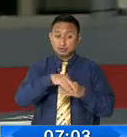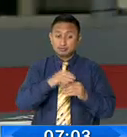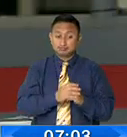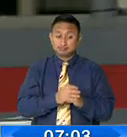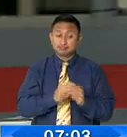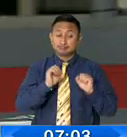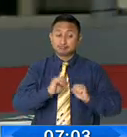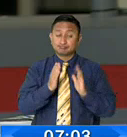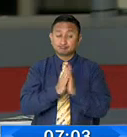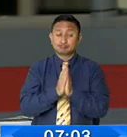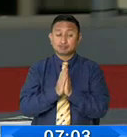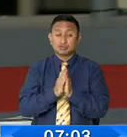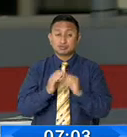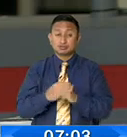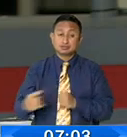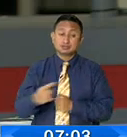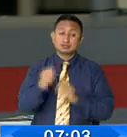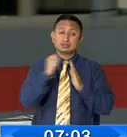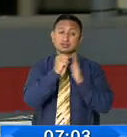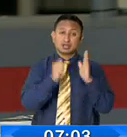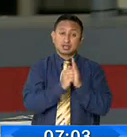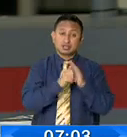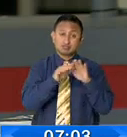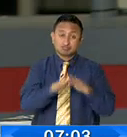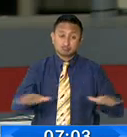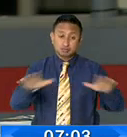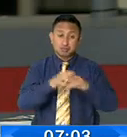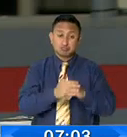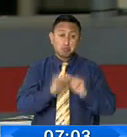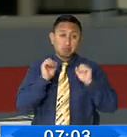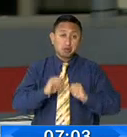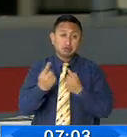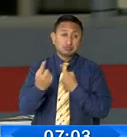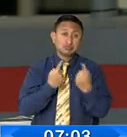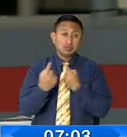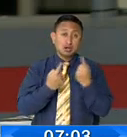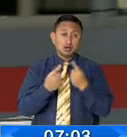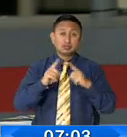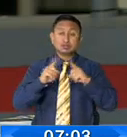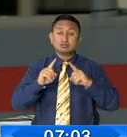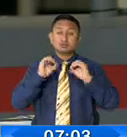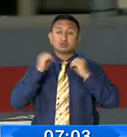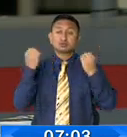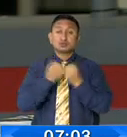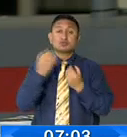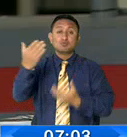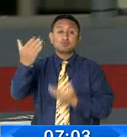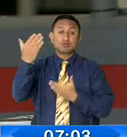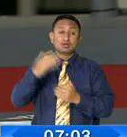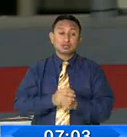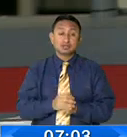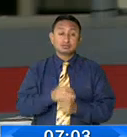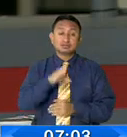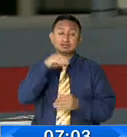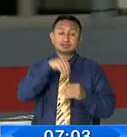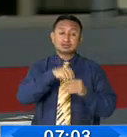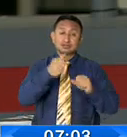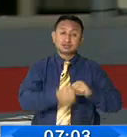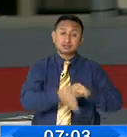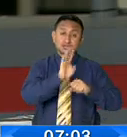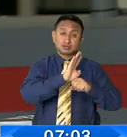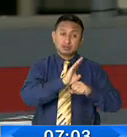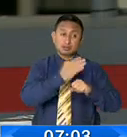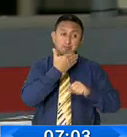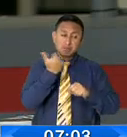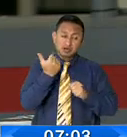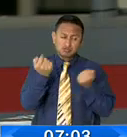a la construcción de una agenda nacional. Abren posibilidad al diálogo entre diferentes organizaciones políticas en la Asamblea para mejorar la